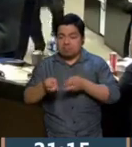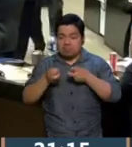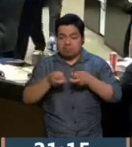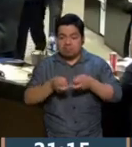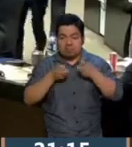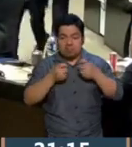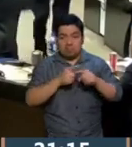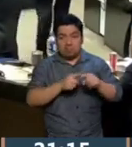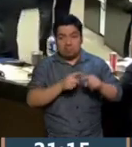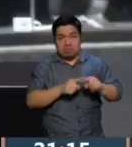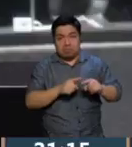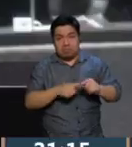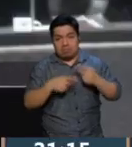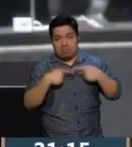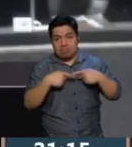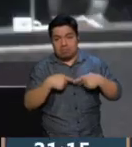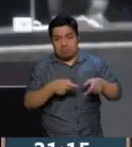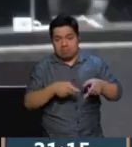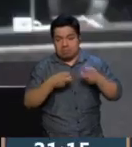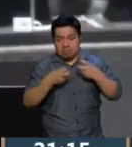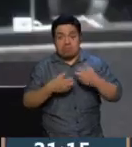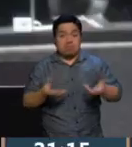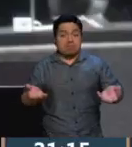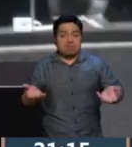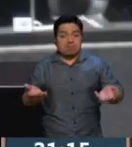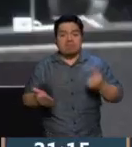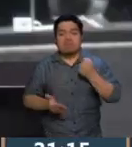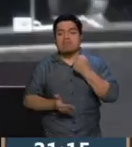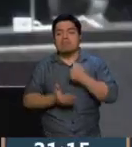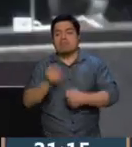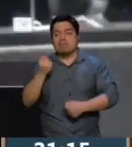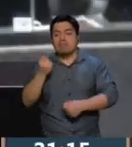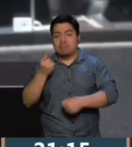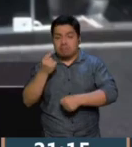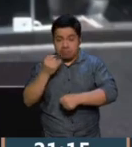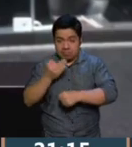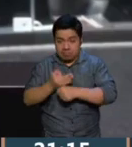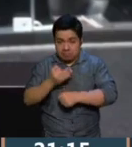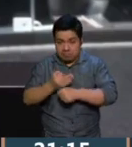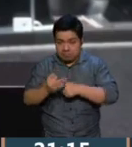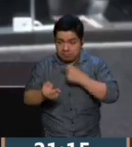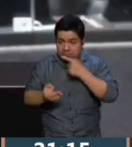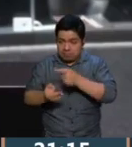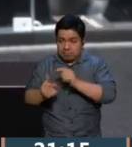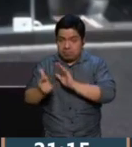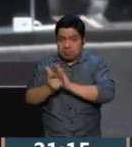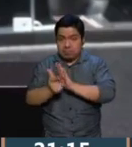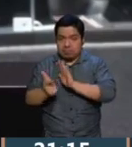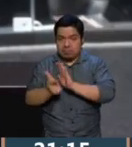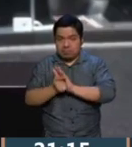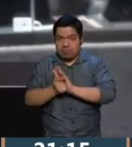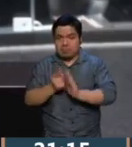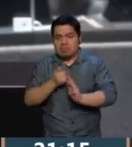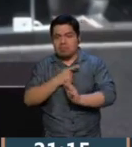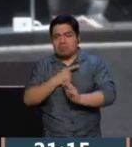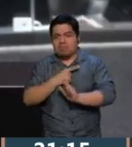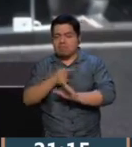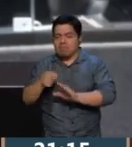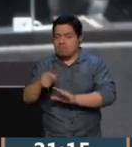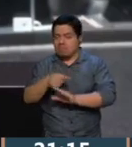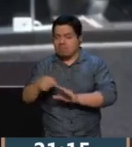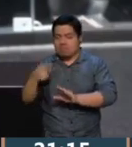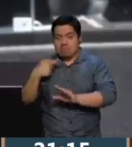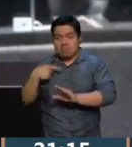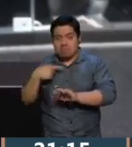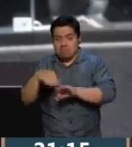los trabajadores. Porque es evidente que esta ley está yendo